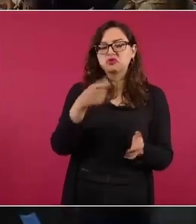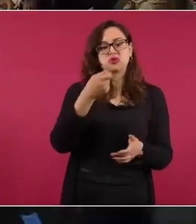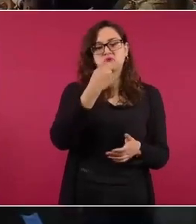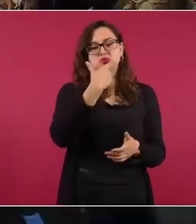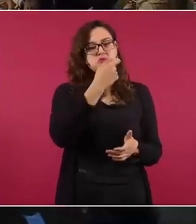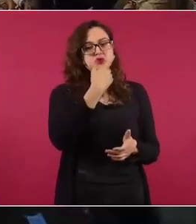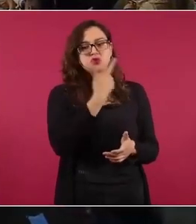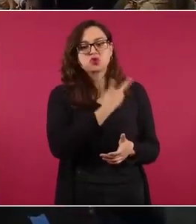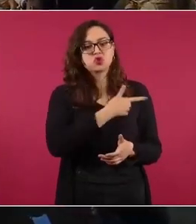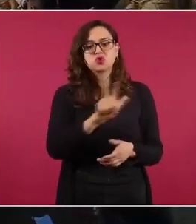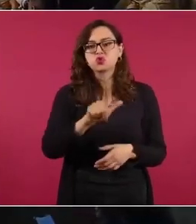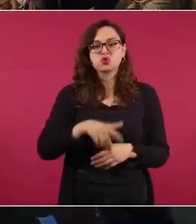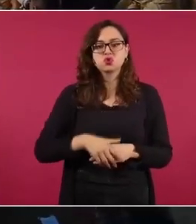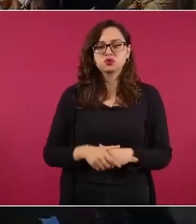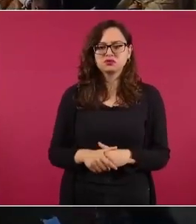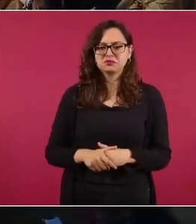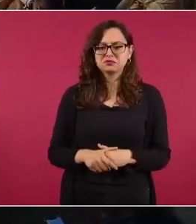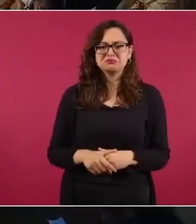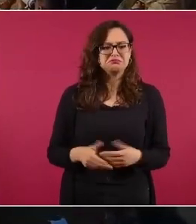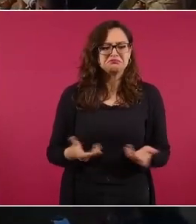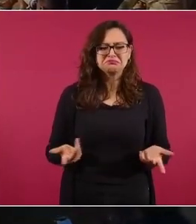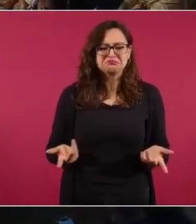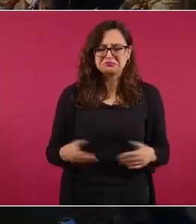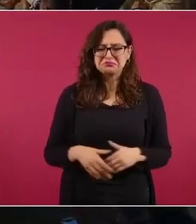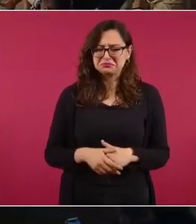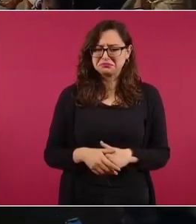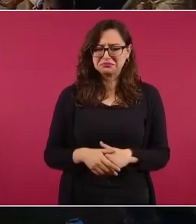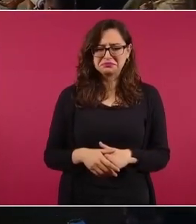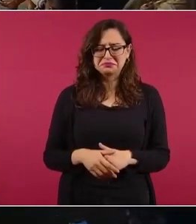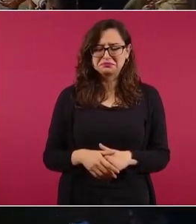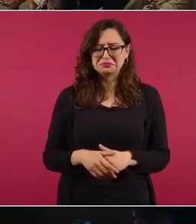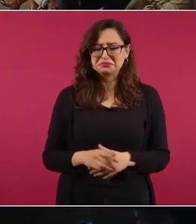quiso. Ah, sí, no, pero